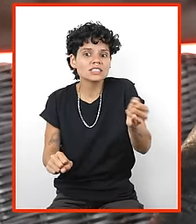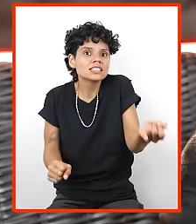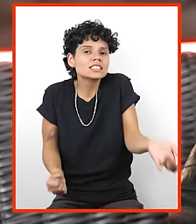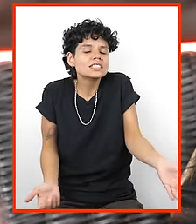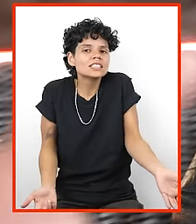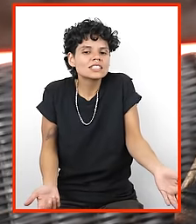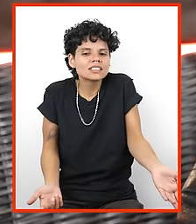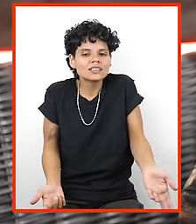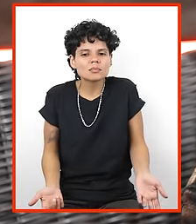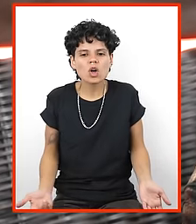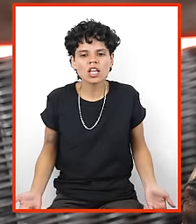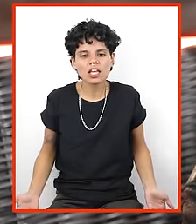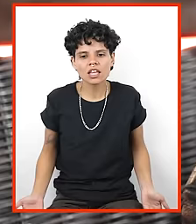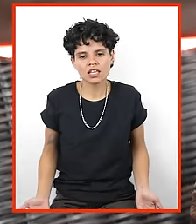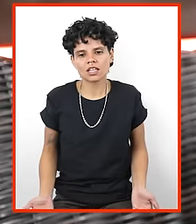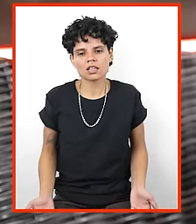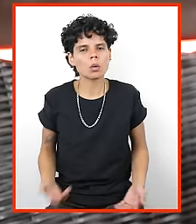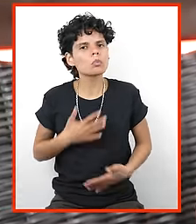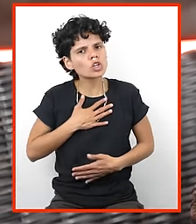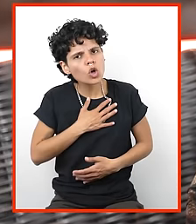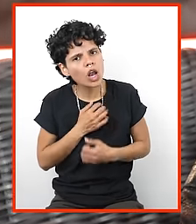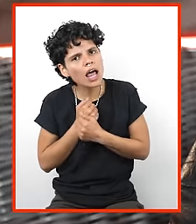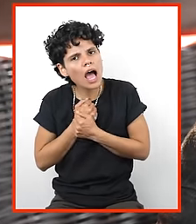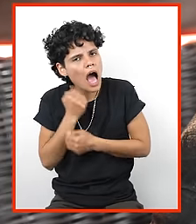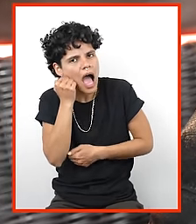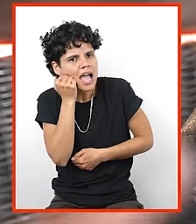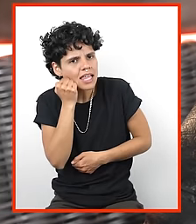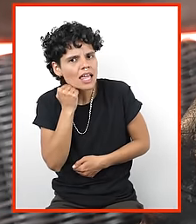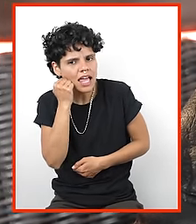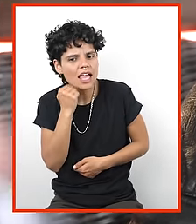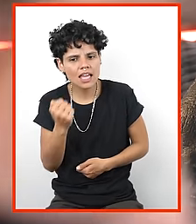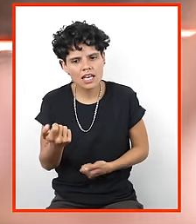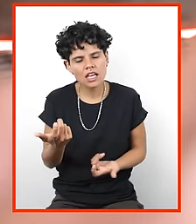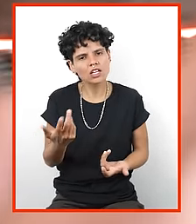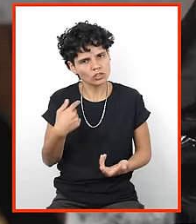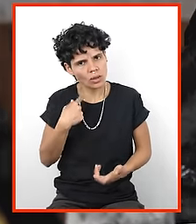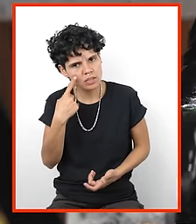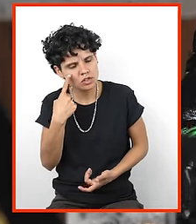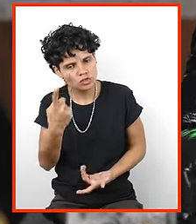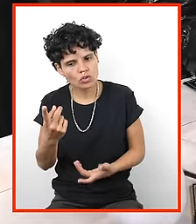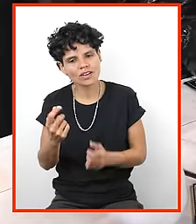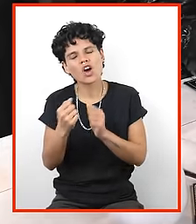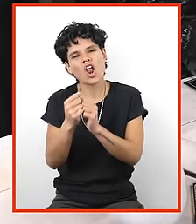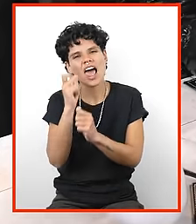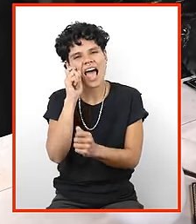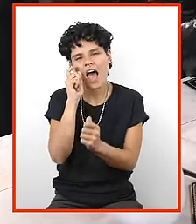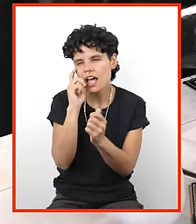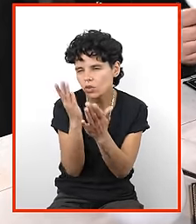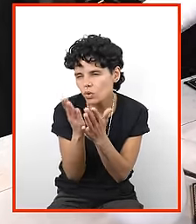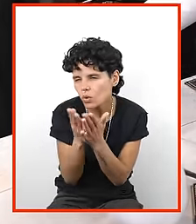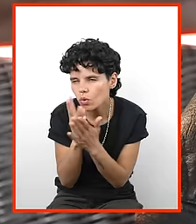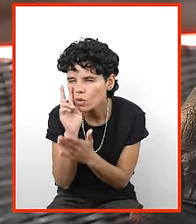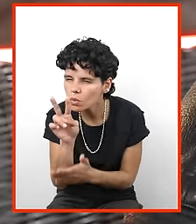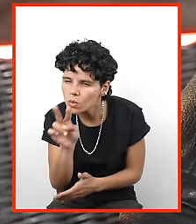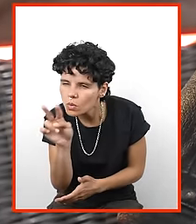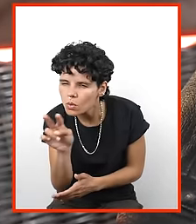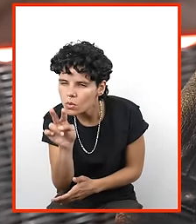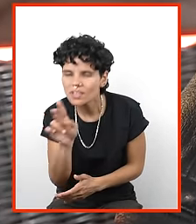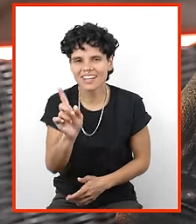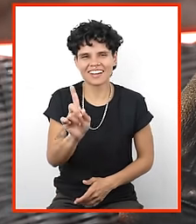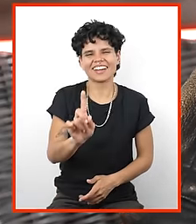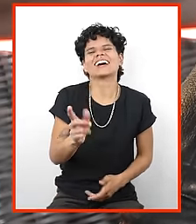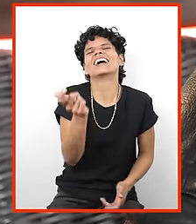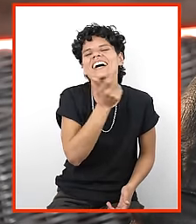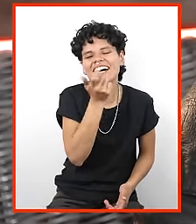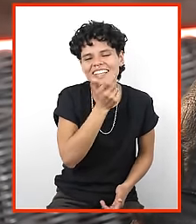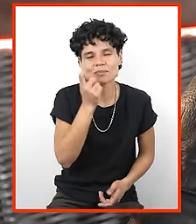Sí, pero ¿por qué? Porque uno quiere a sus compañeras, po. Yo las estudio. ¿Las estudio? Ah. No, no las estudio. Bueno, loca, te